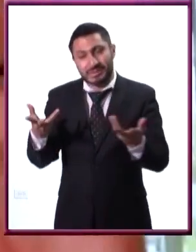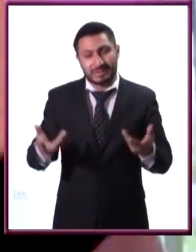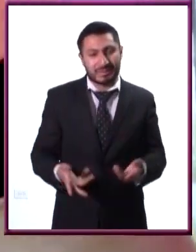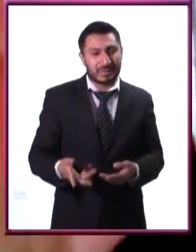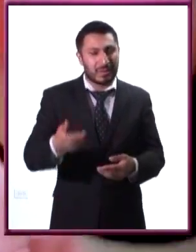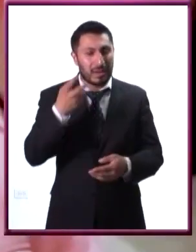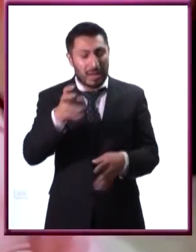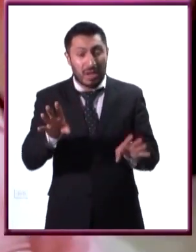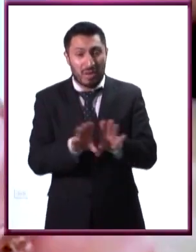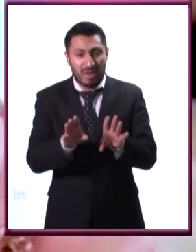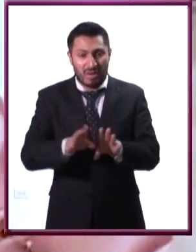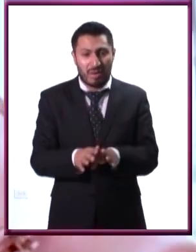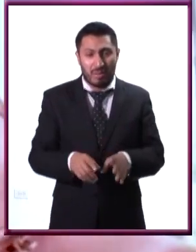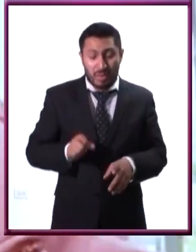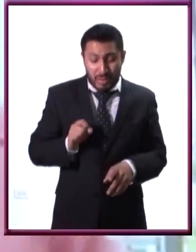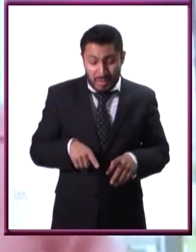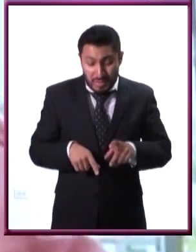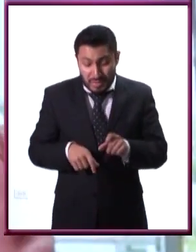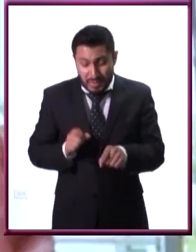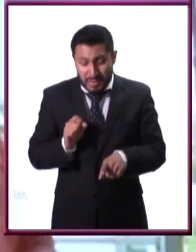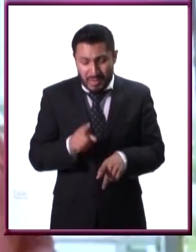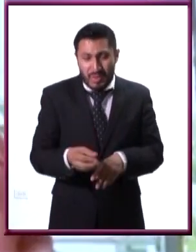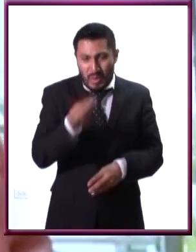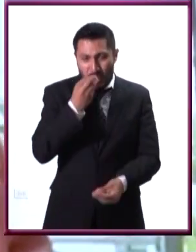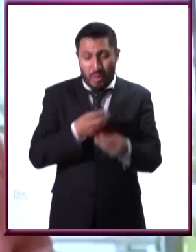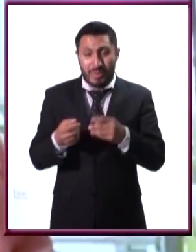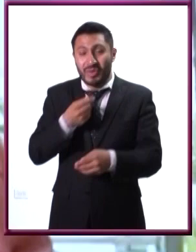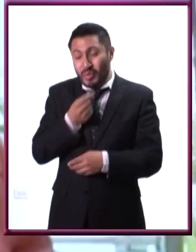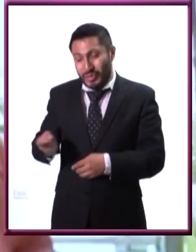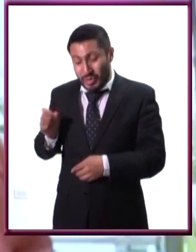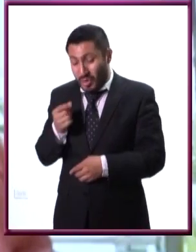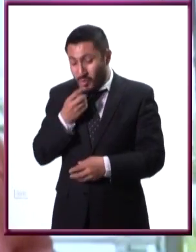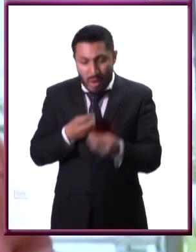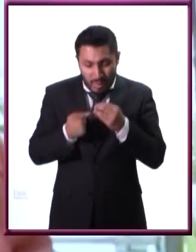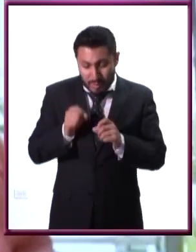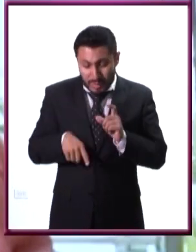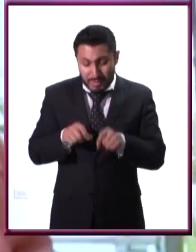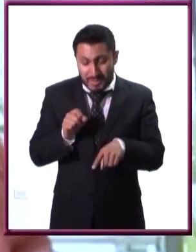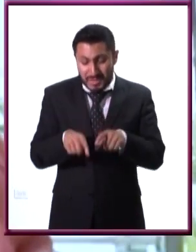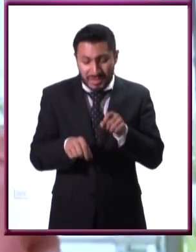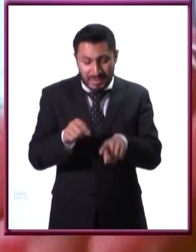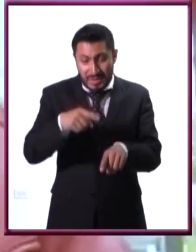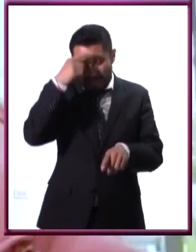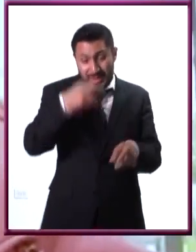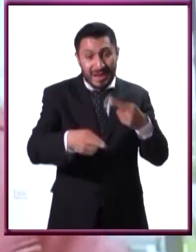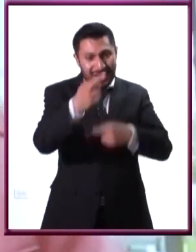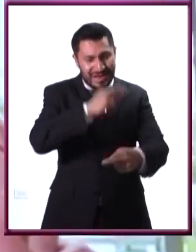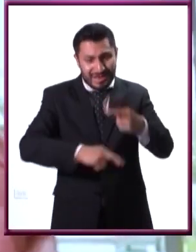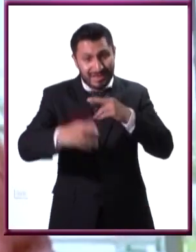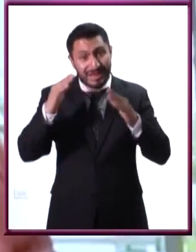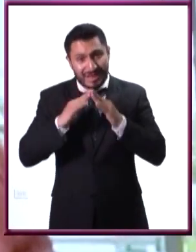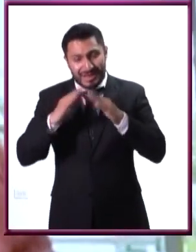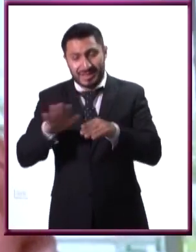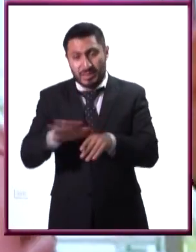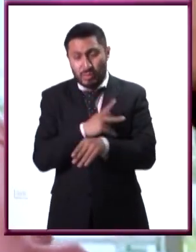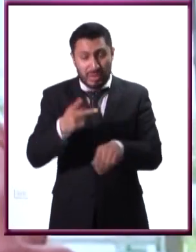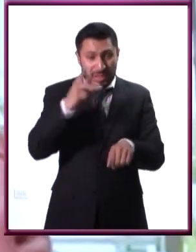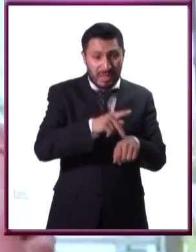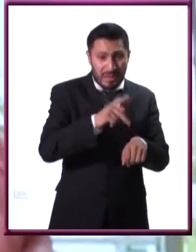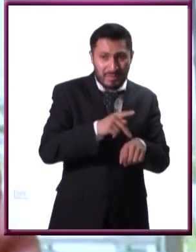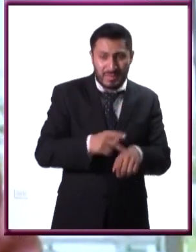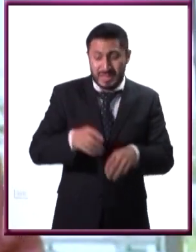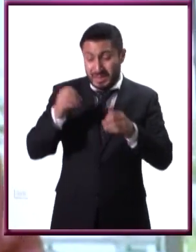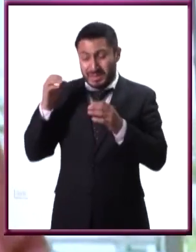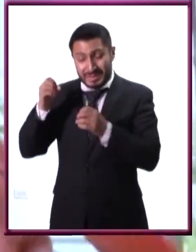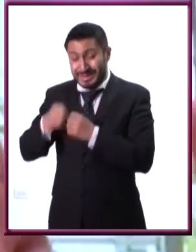nunca es ese sendero de migajas, ¿no? Que dejaron los niños para guiarse cuando se les acabaron las piedras, pero que las